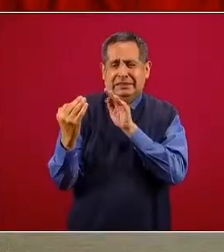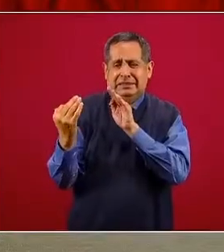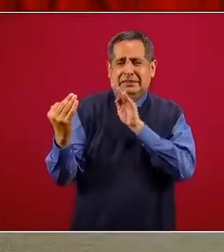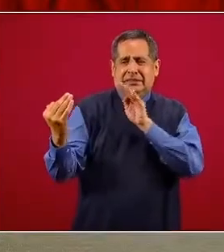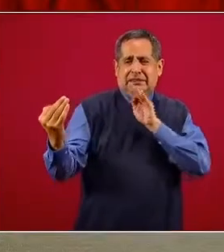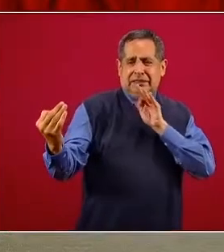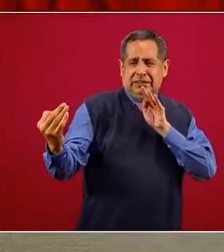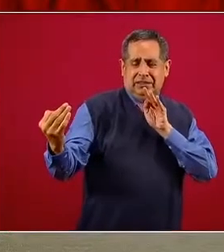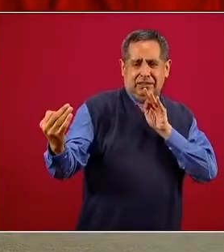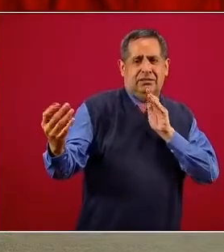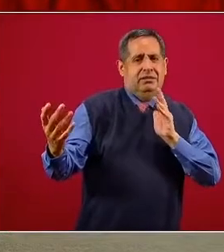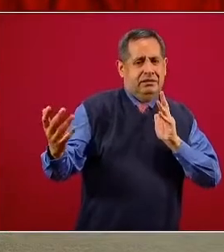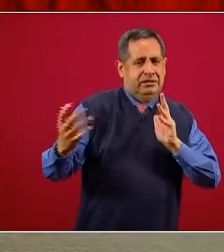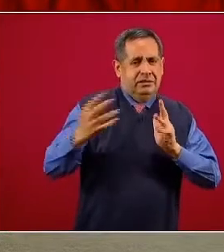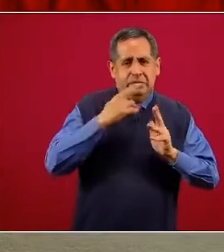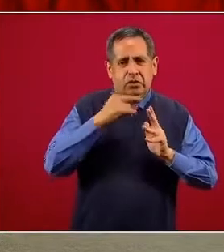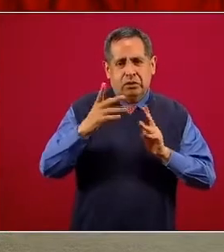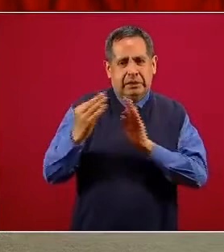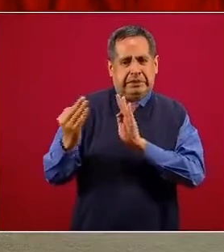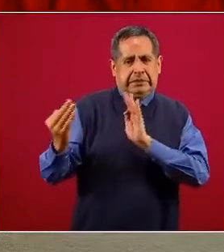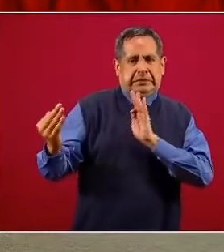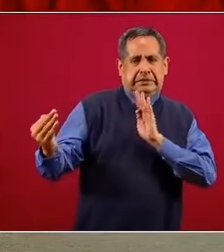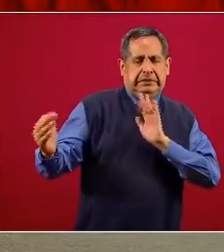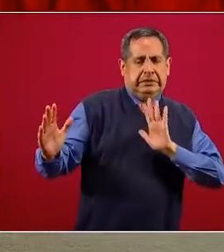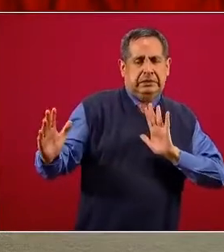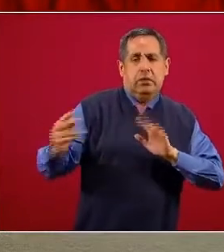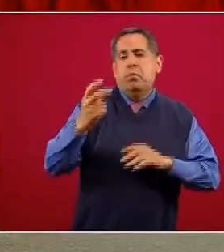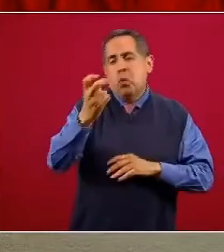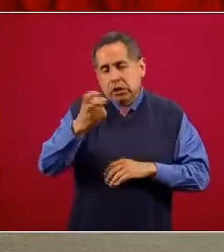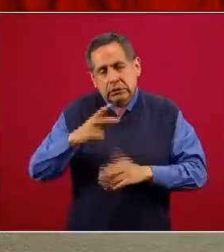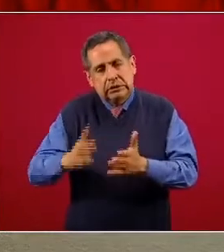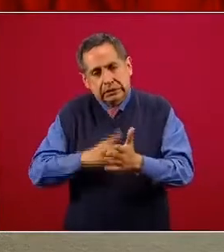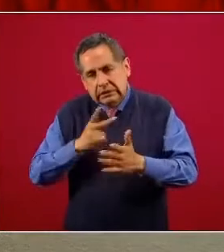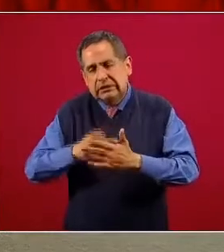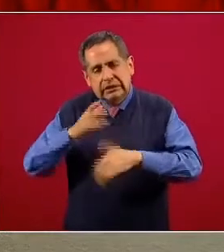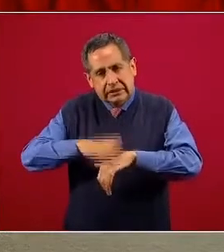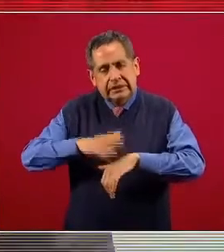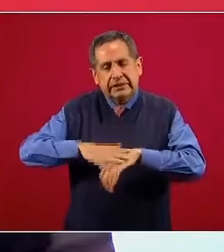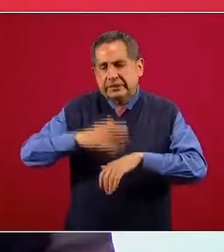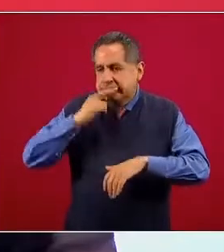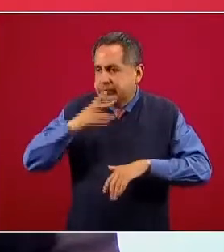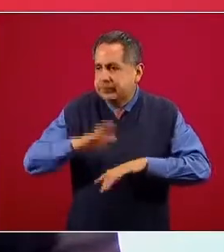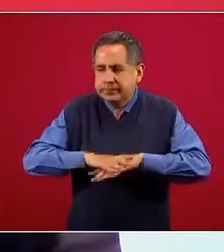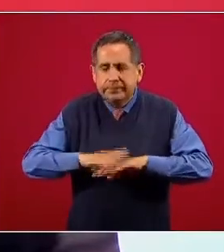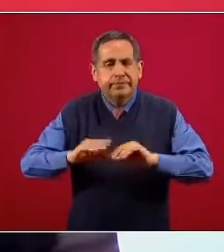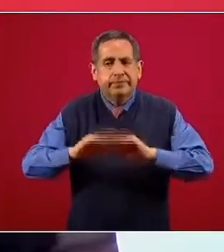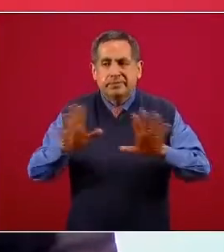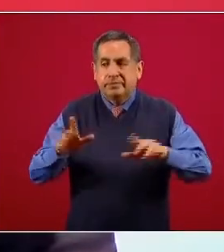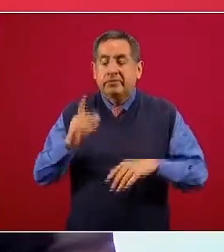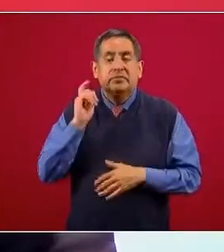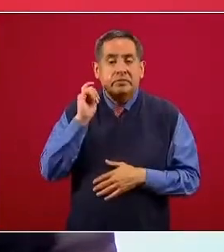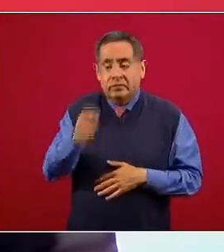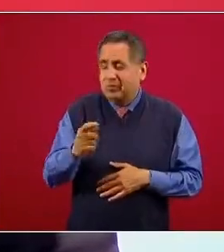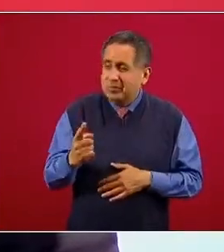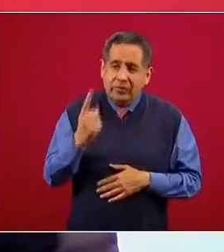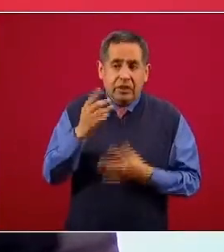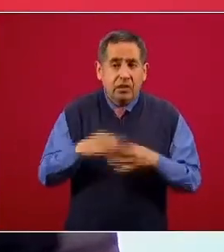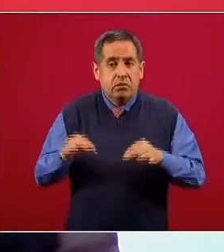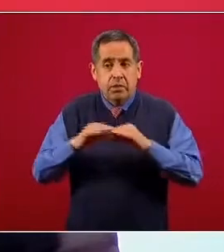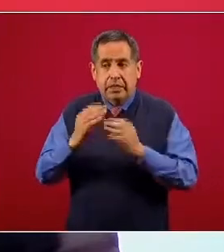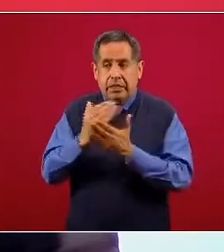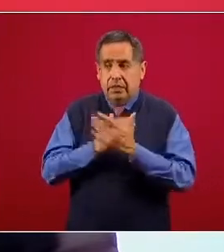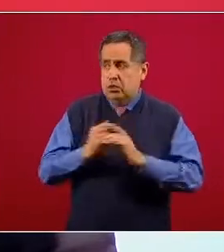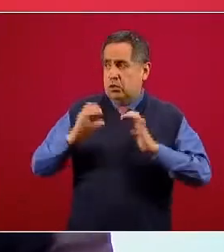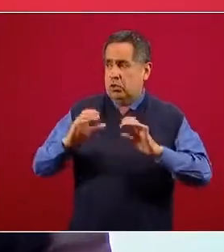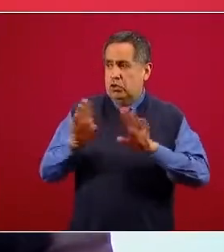atentos y atentas a esta proximidad. Por eso es que hemos enfatizado que la intervención principal de la